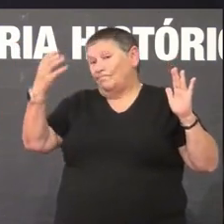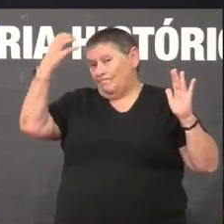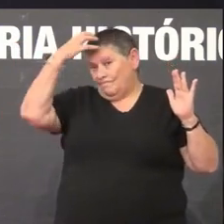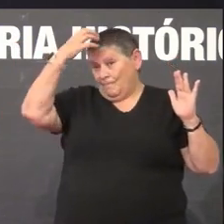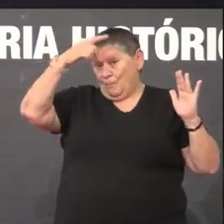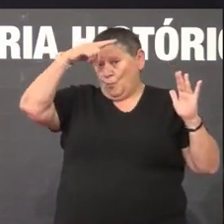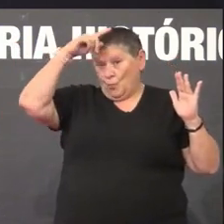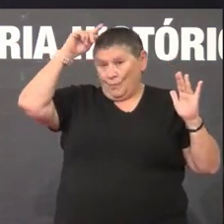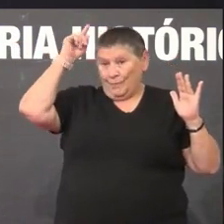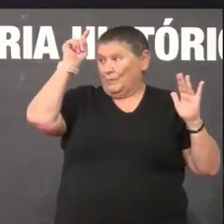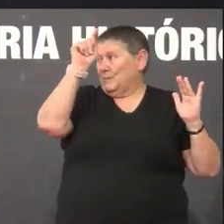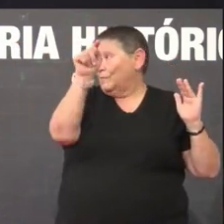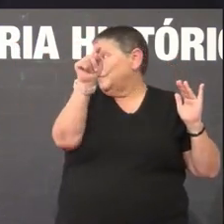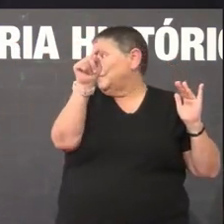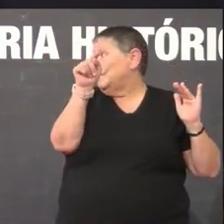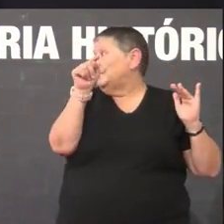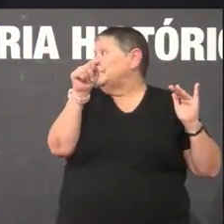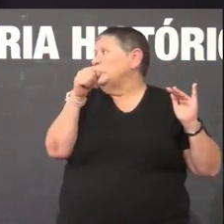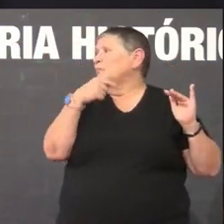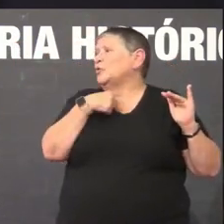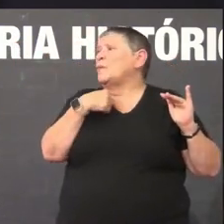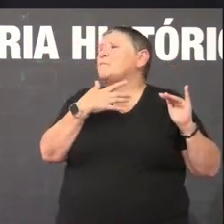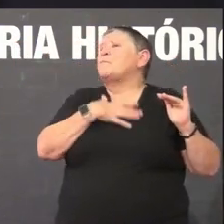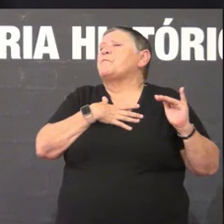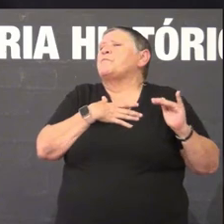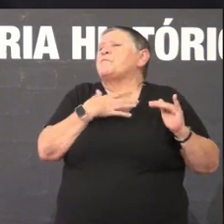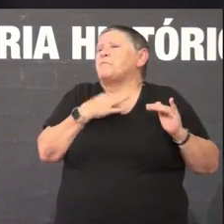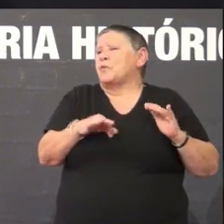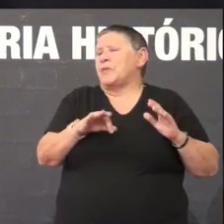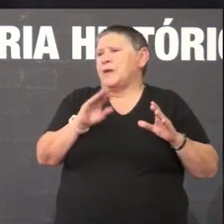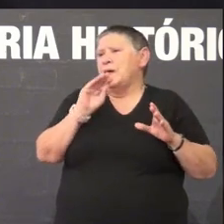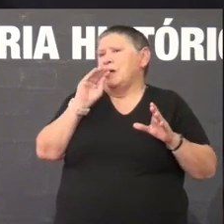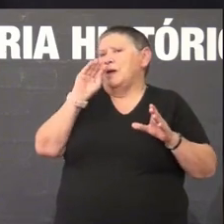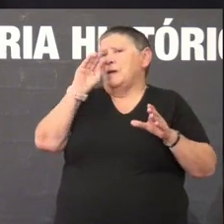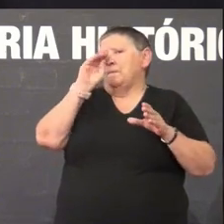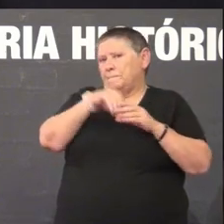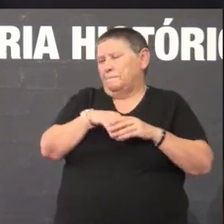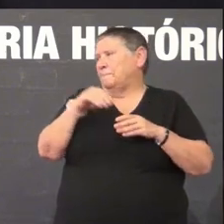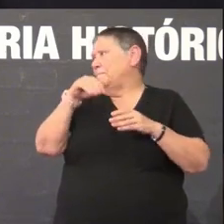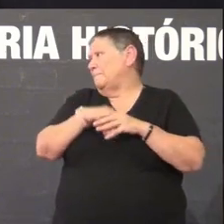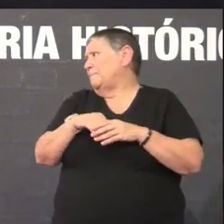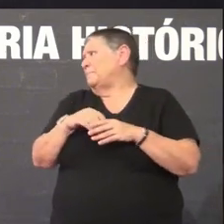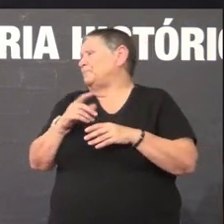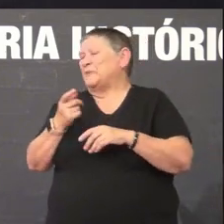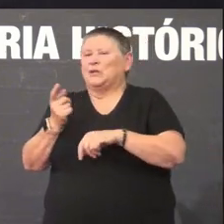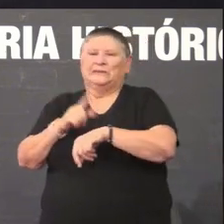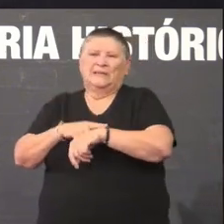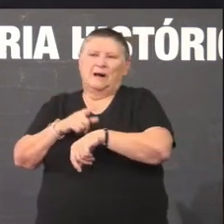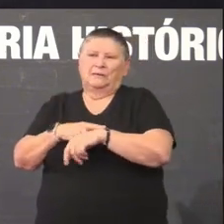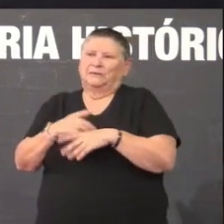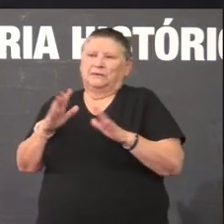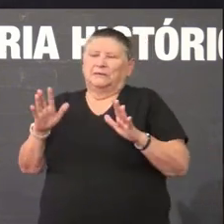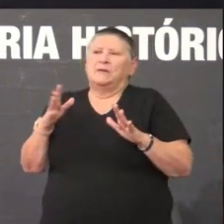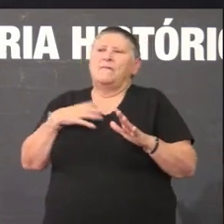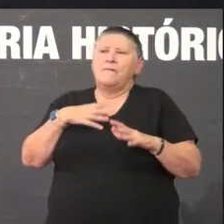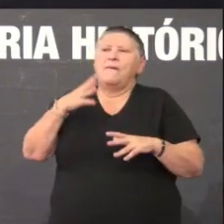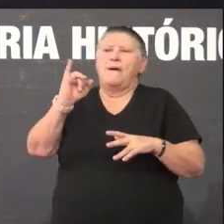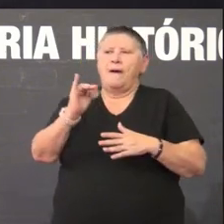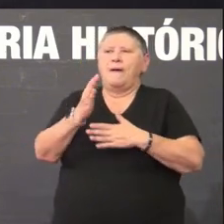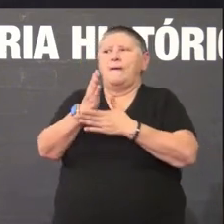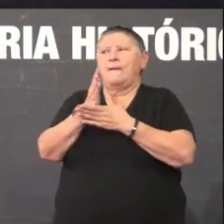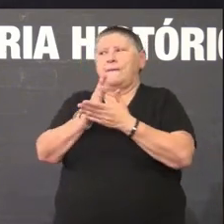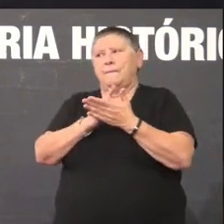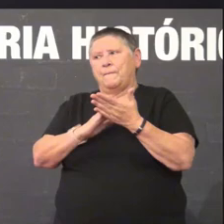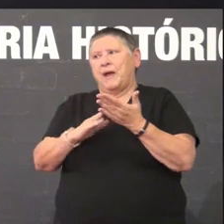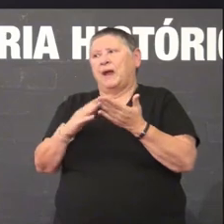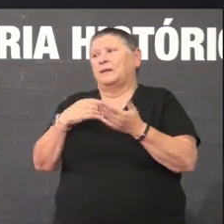Carlos, yo podía haber añadido, lo que pasa es que he estado contra el reloj, podía haber añadido la parte que al final no le he